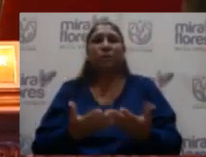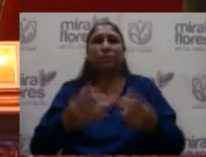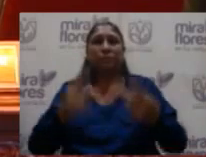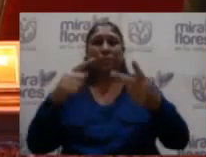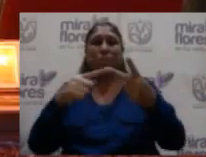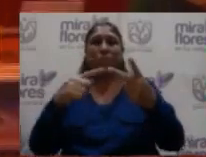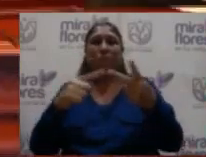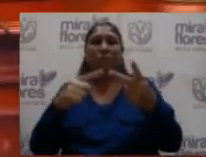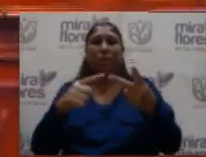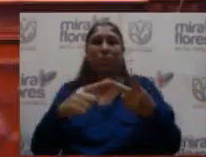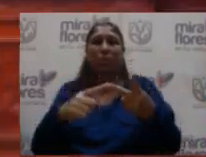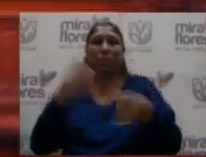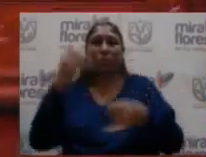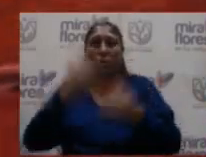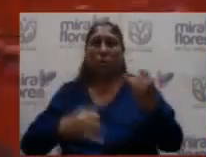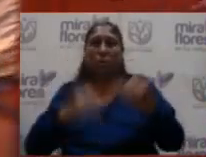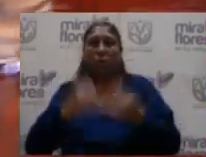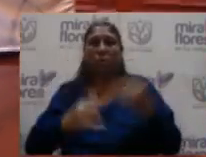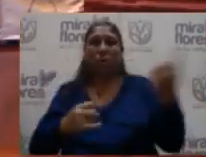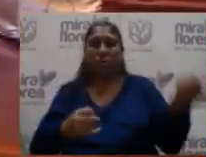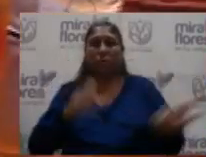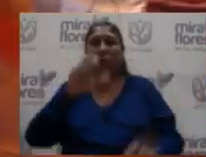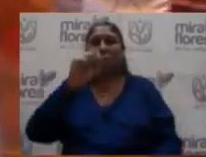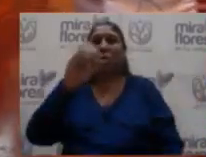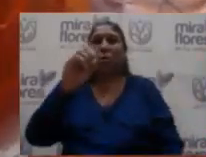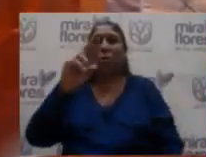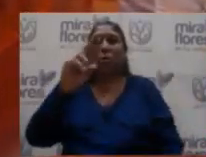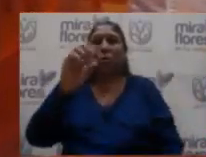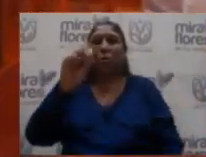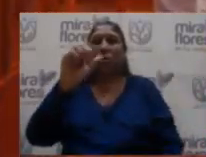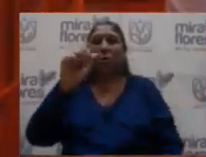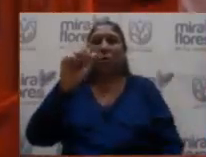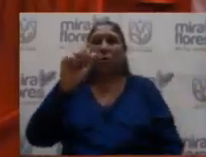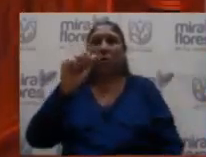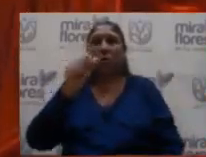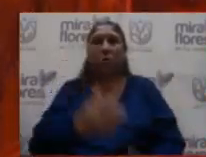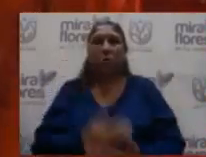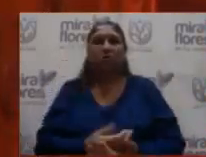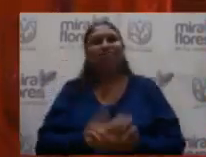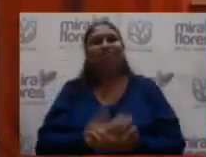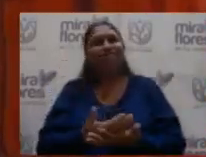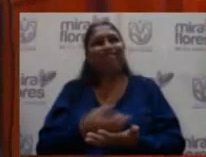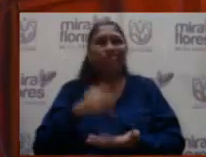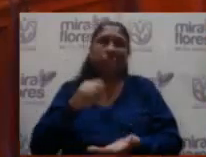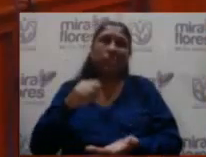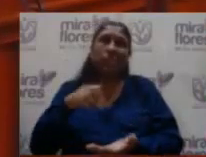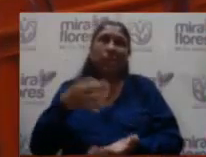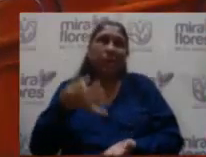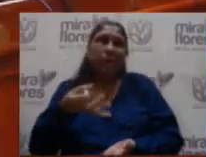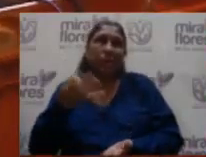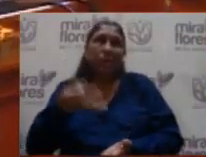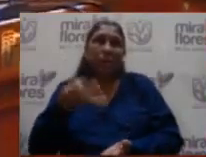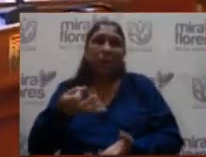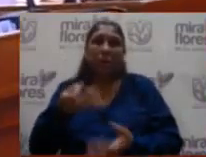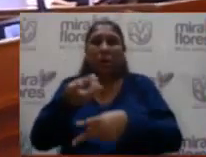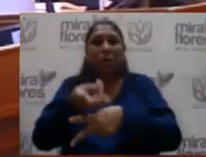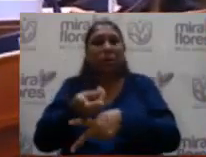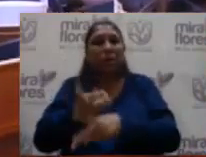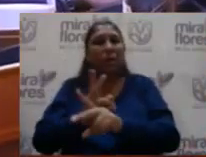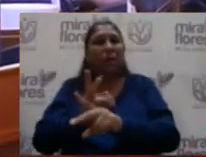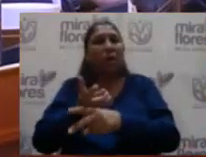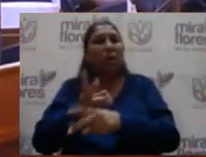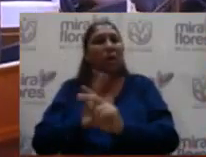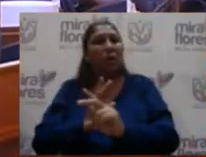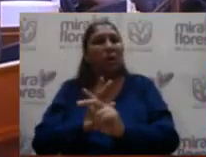segunda y última intervención, señor Sousa tiene el uso de la palabra. Sí, lo que pasa es que si bien es cierto, el alquiler en sí no da